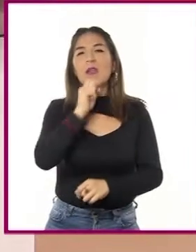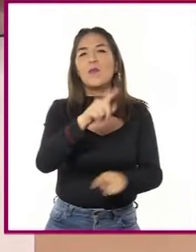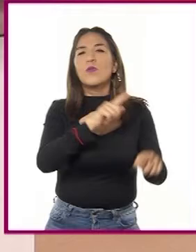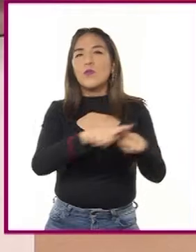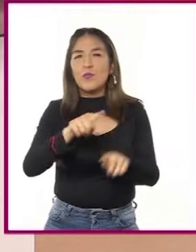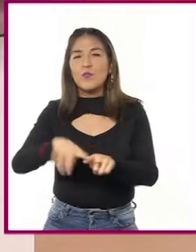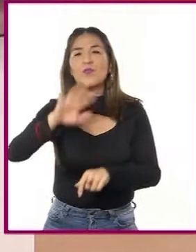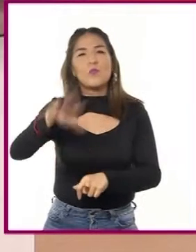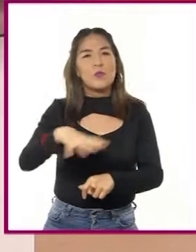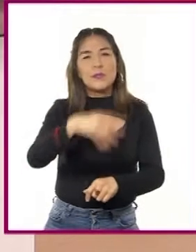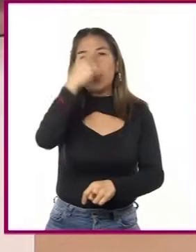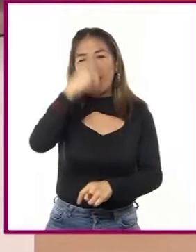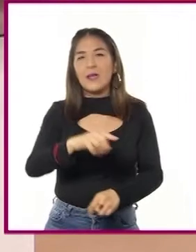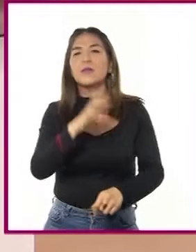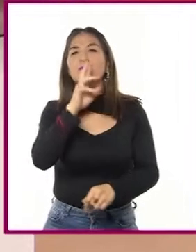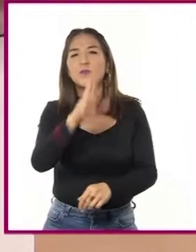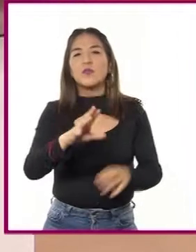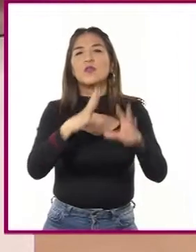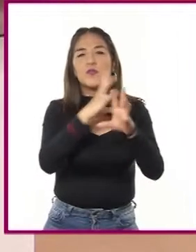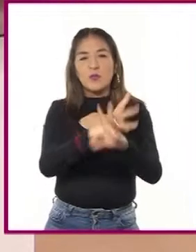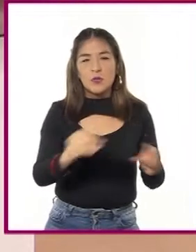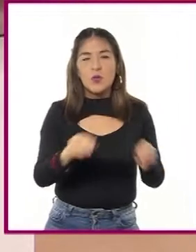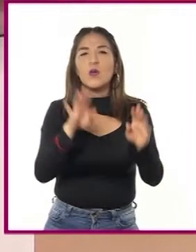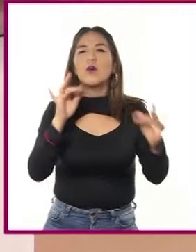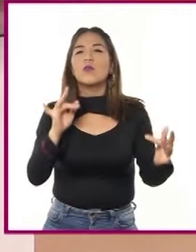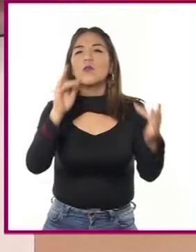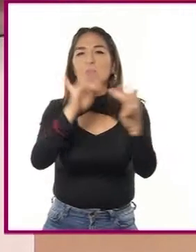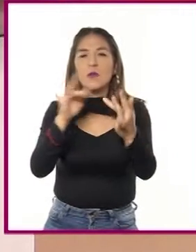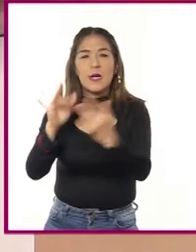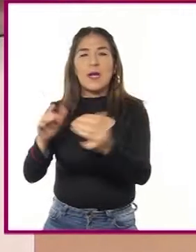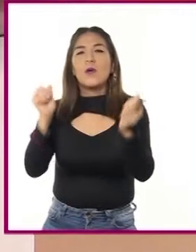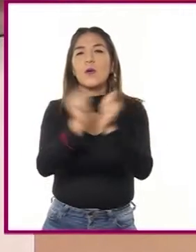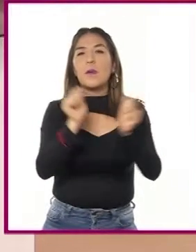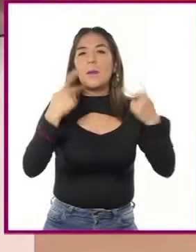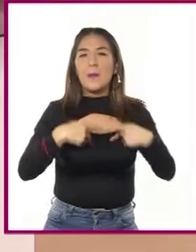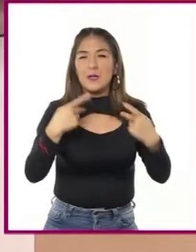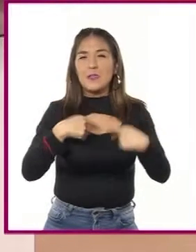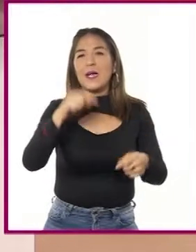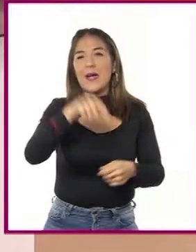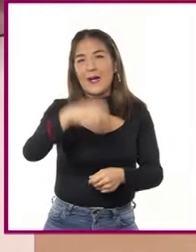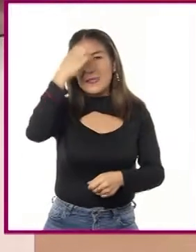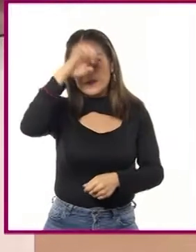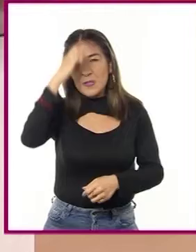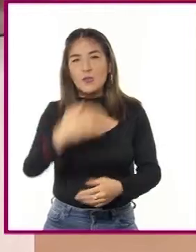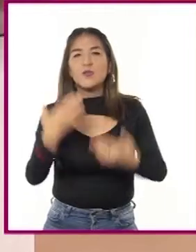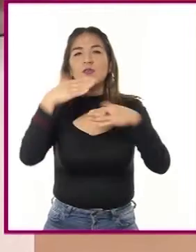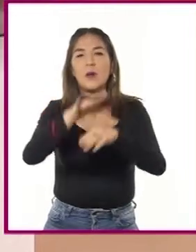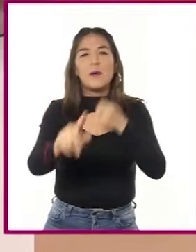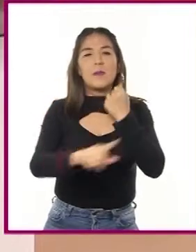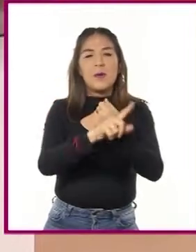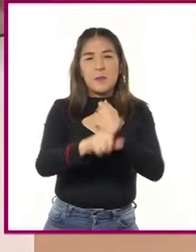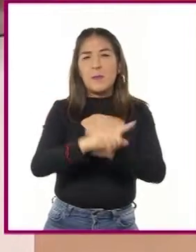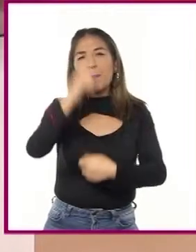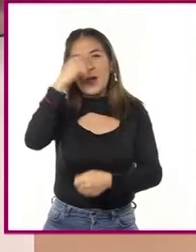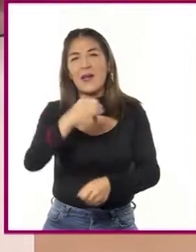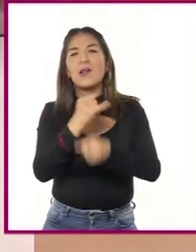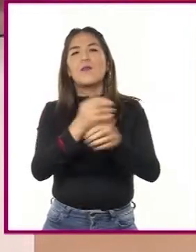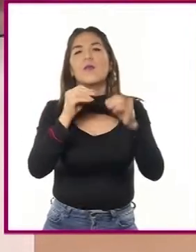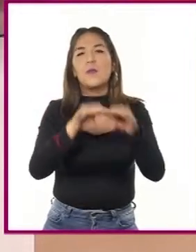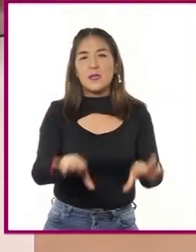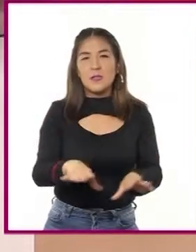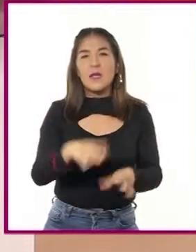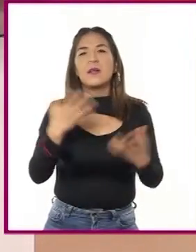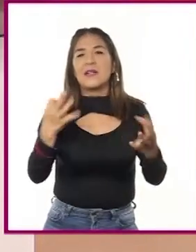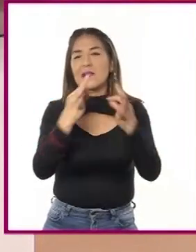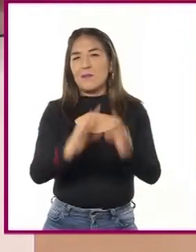búsqueda de alternativas de solución contactando a personas con experiencia al respecto del problema, que pueden brindar información pertinente